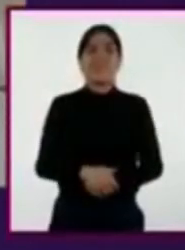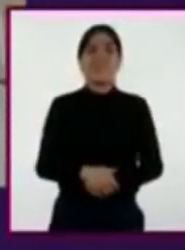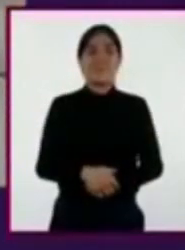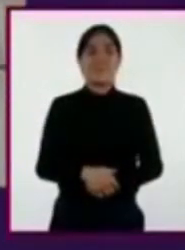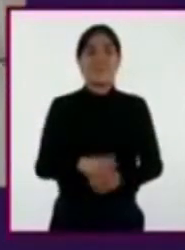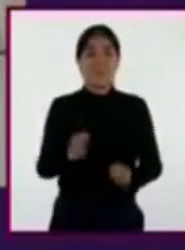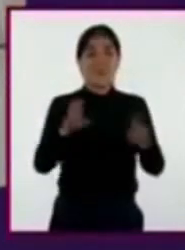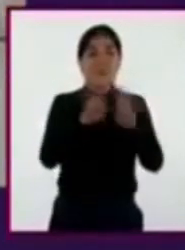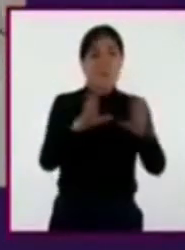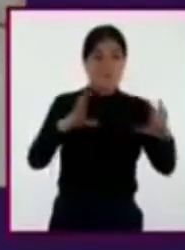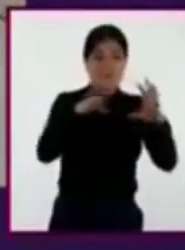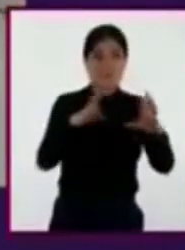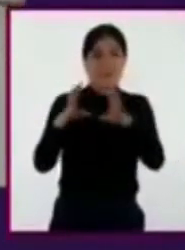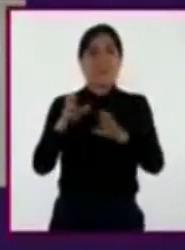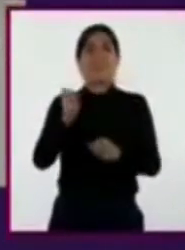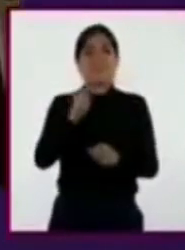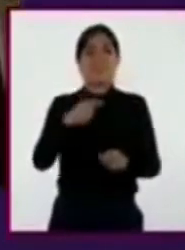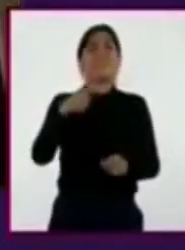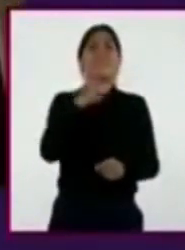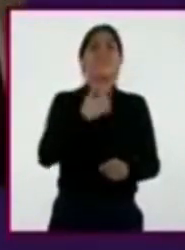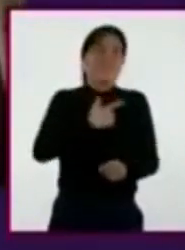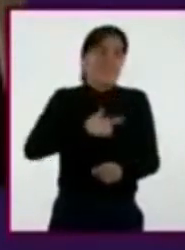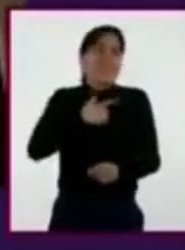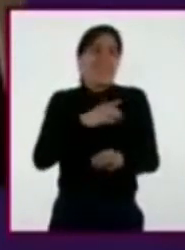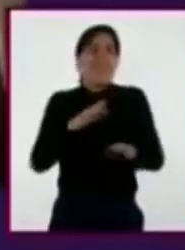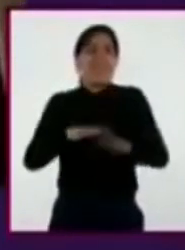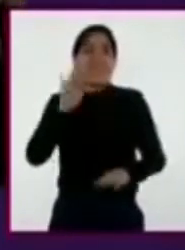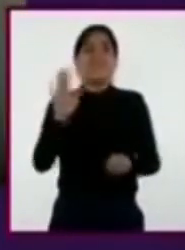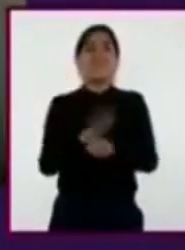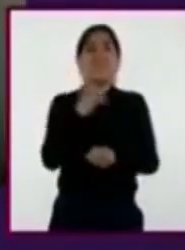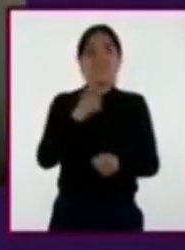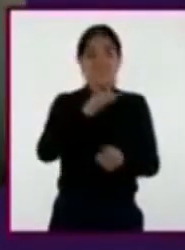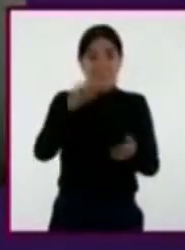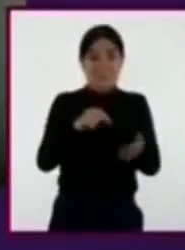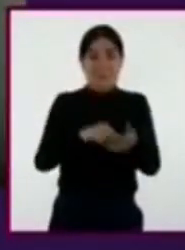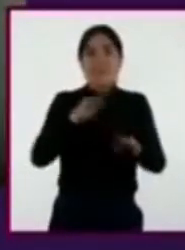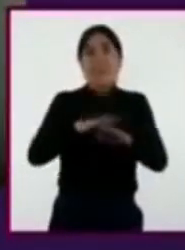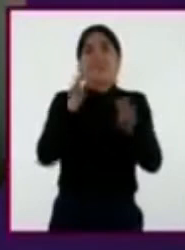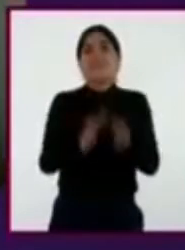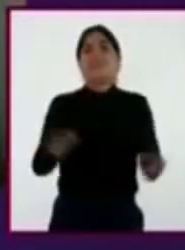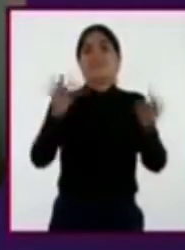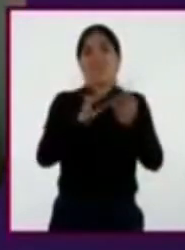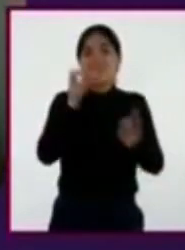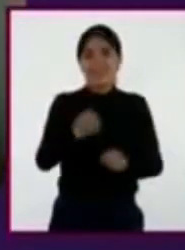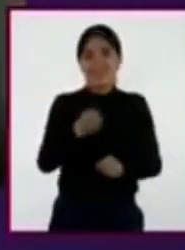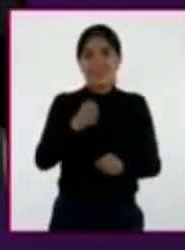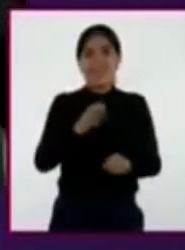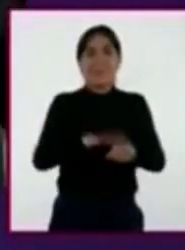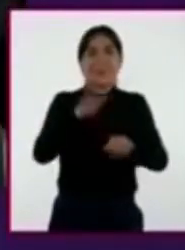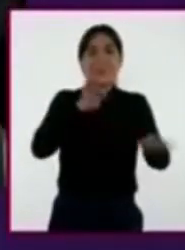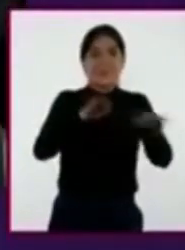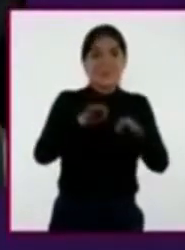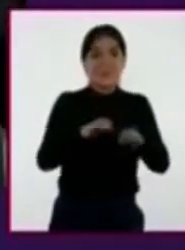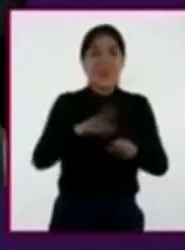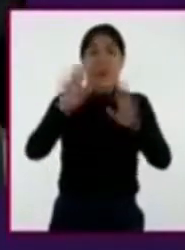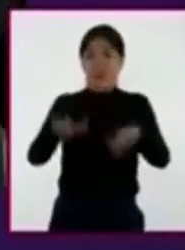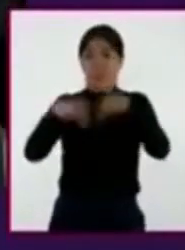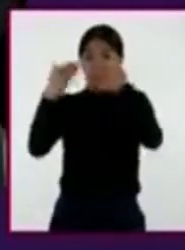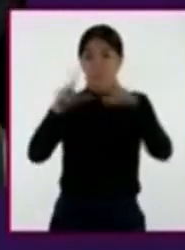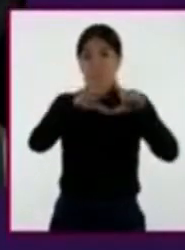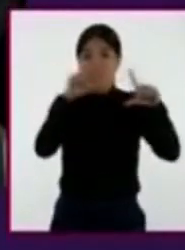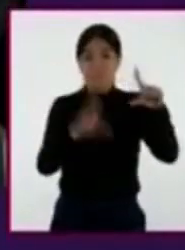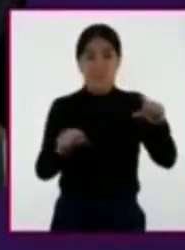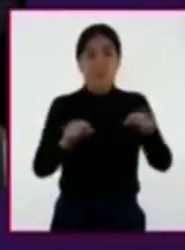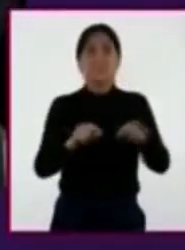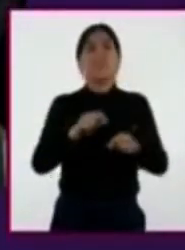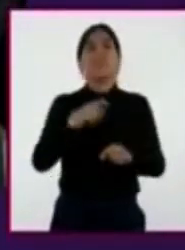Realmente fue un proyecto que hicimos mucho porque uno de los murales más significativos para nosotros. Y de los más grandes que hemos intervenido. Ya fuera de la República, tenemos murales